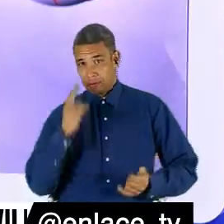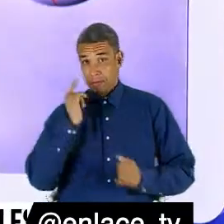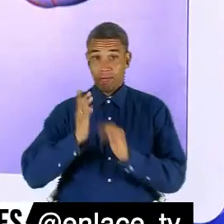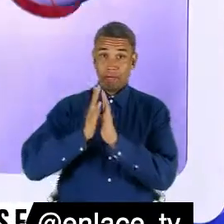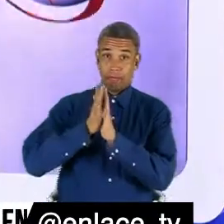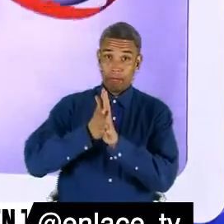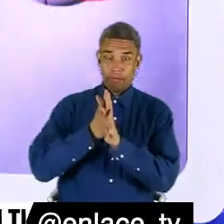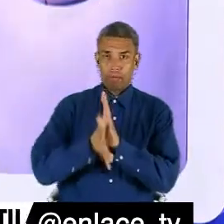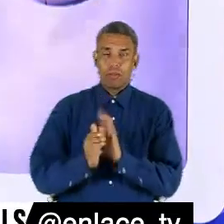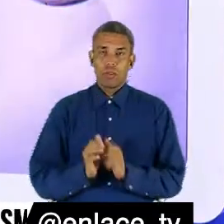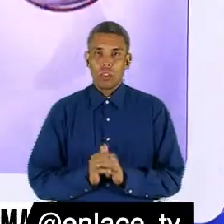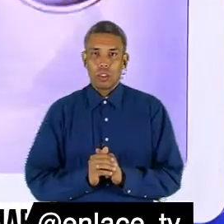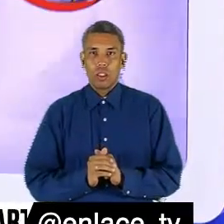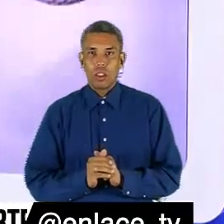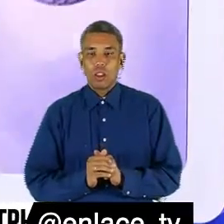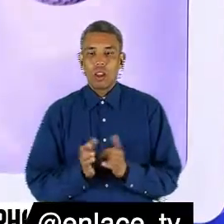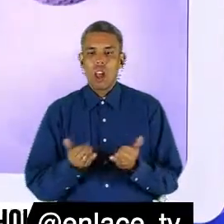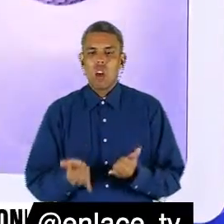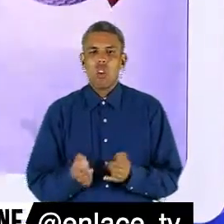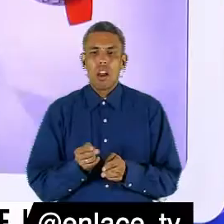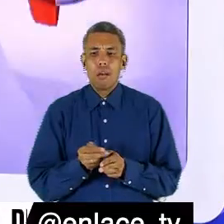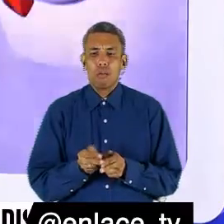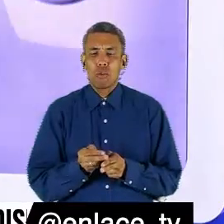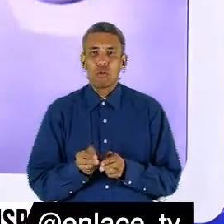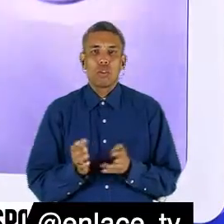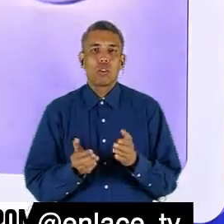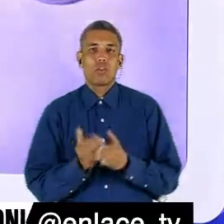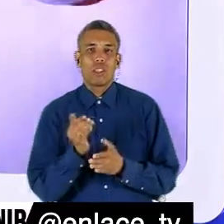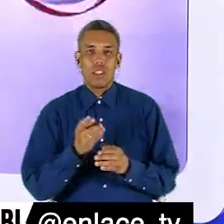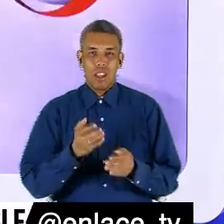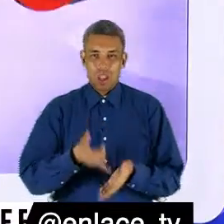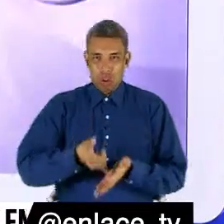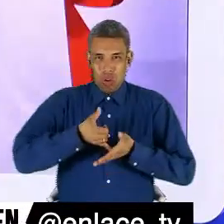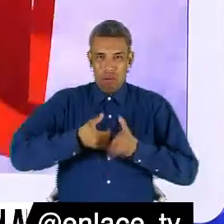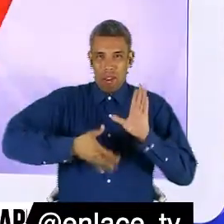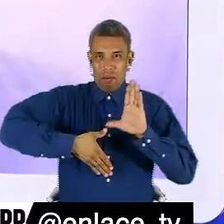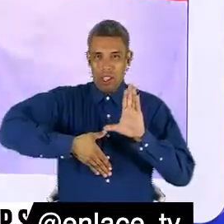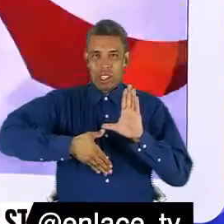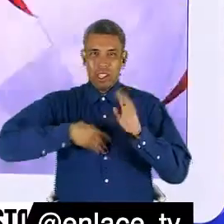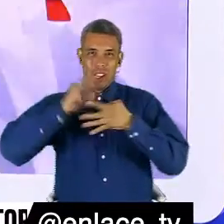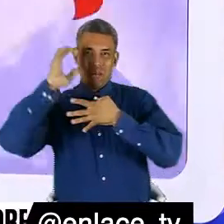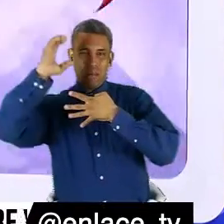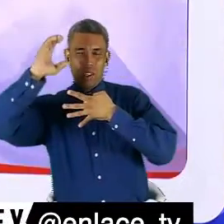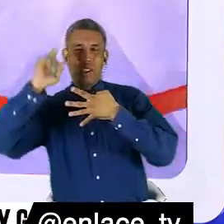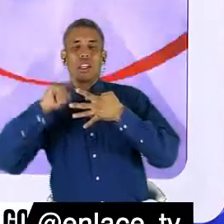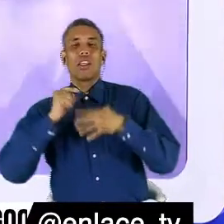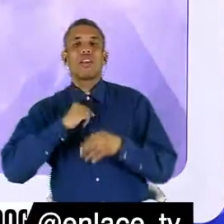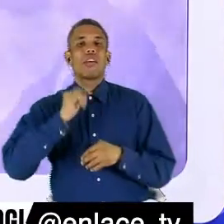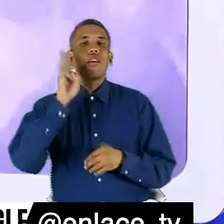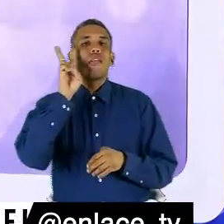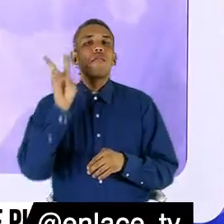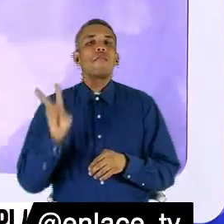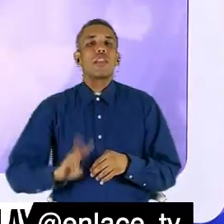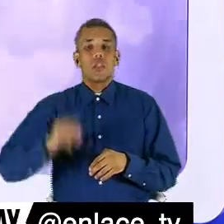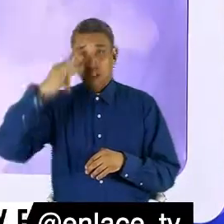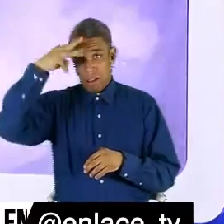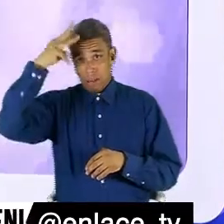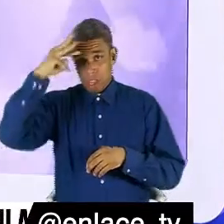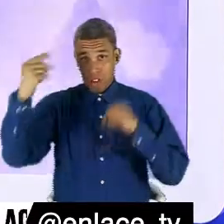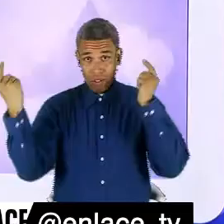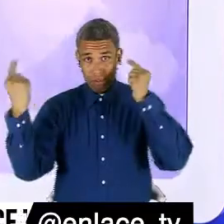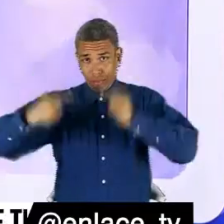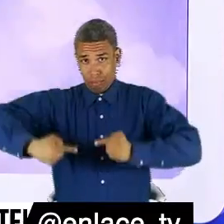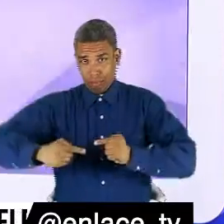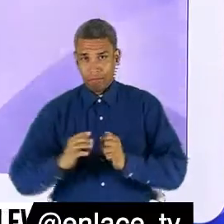pocos minutos jugarán Venezuela y México por el grupo C para ver quién gana ese grupo, donde está también acompañado ya de